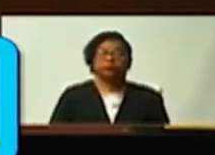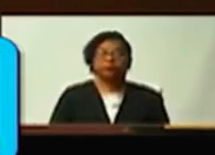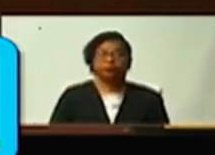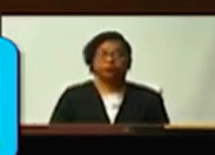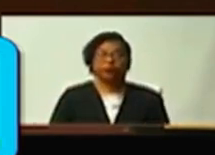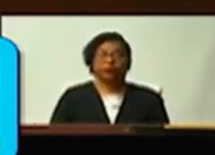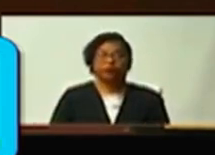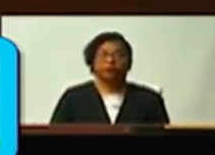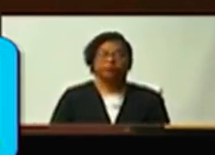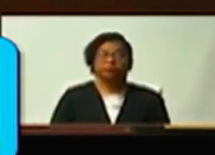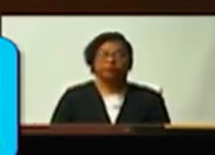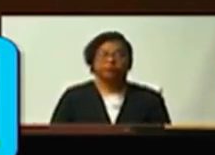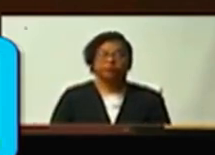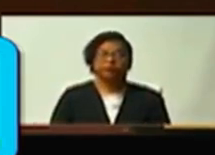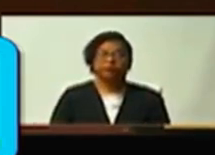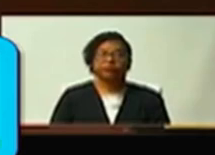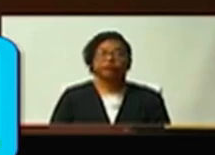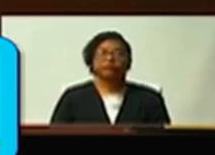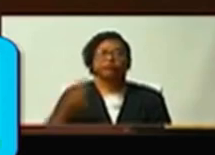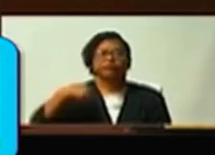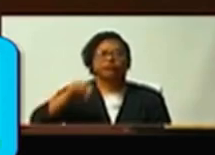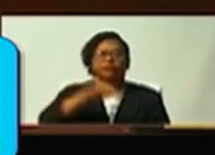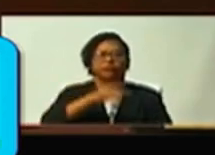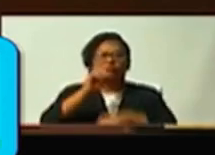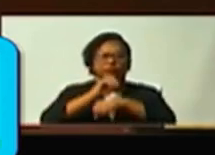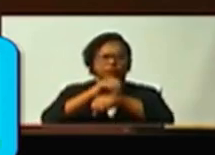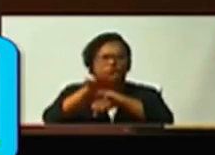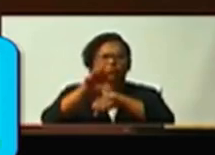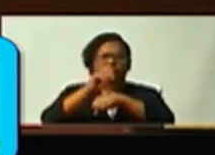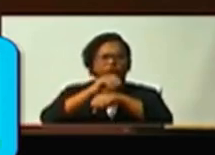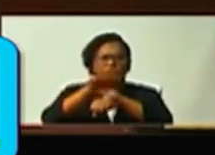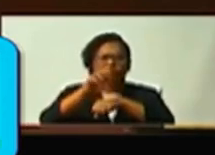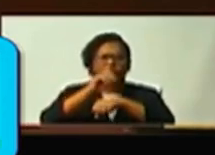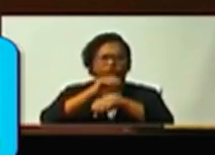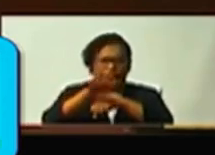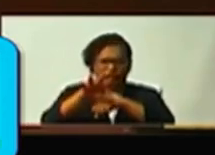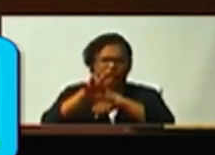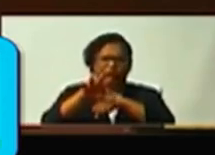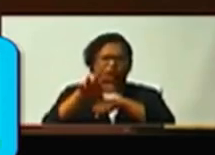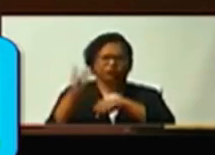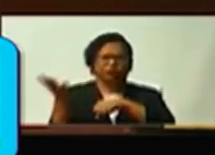estamos haciendo la sugerencia de que las